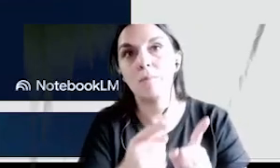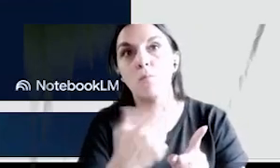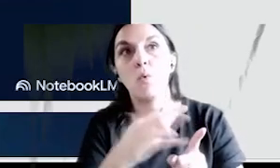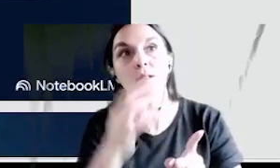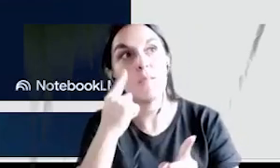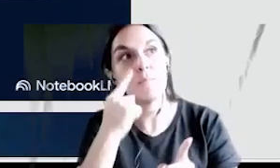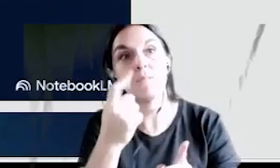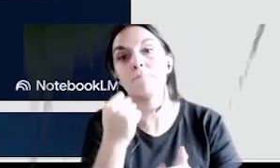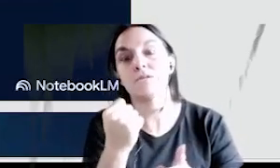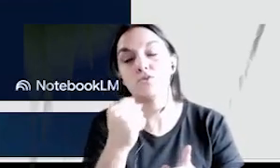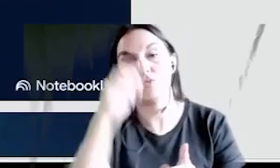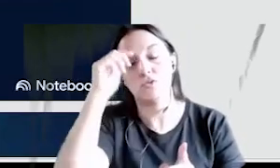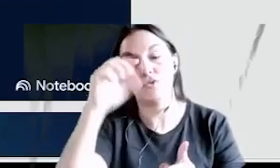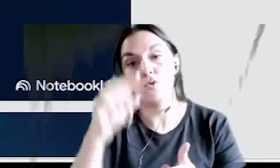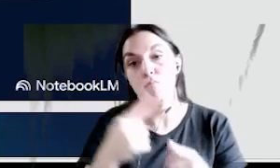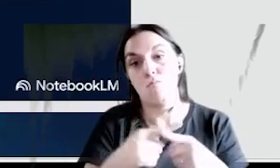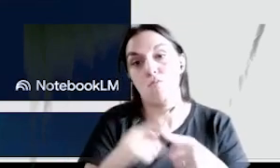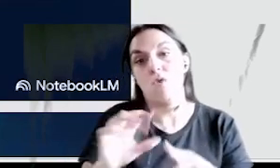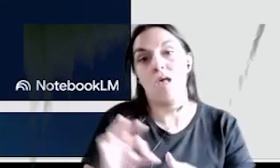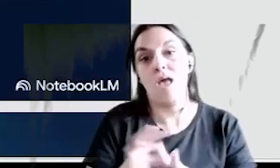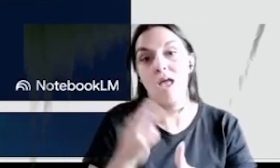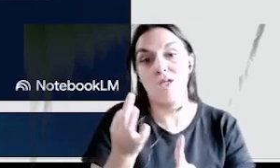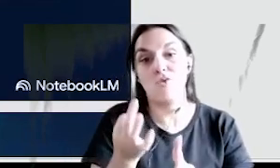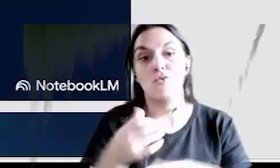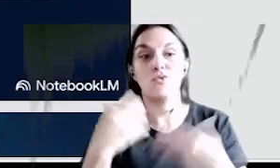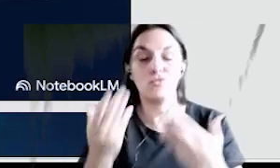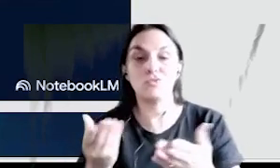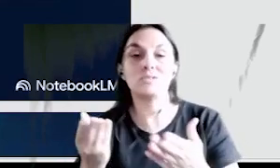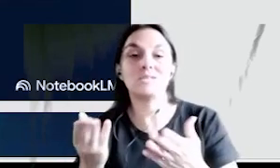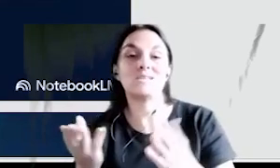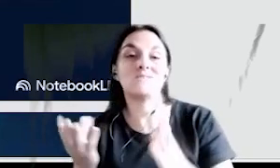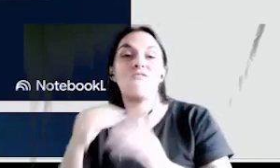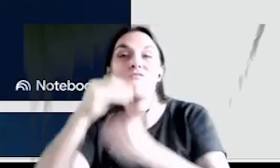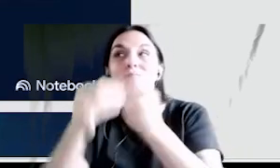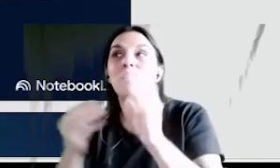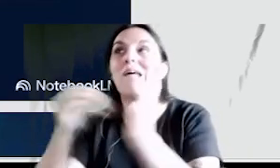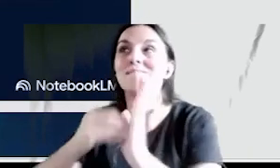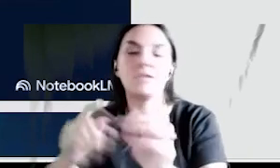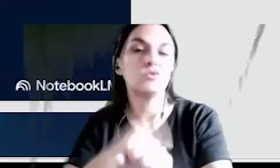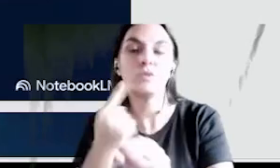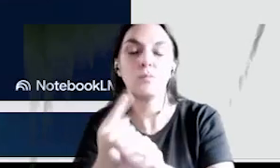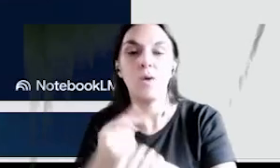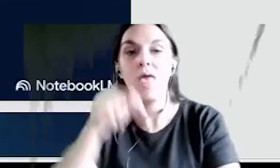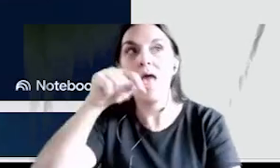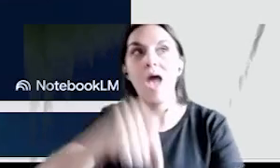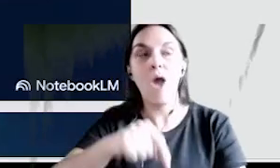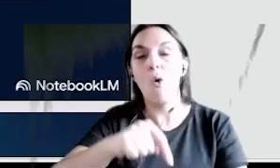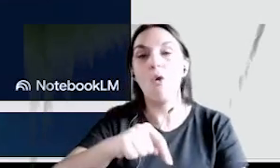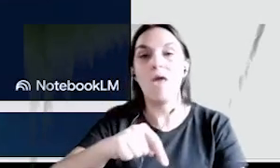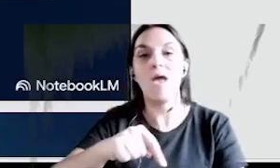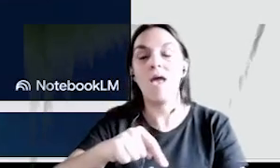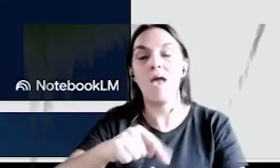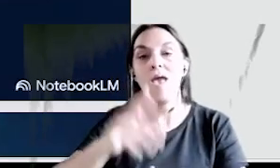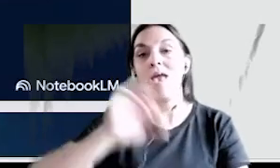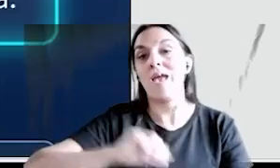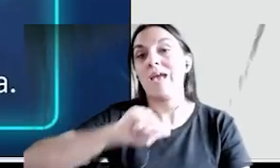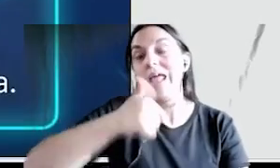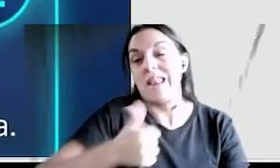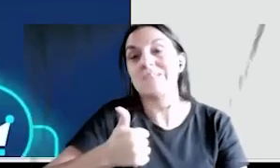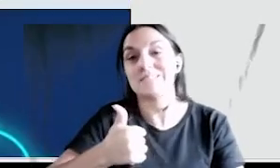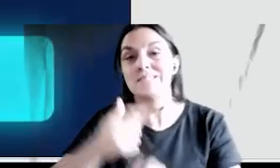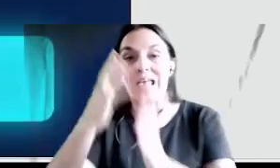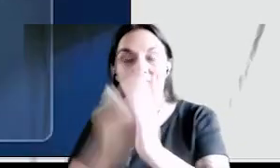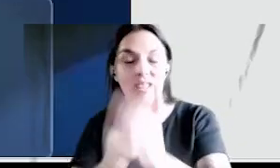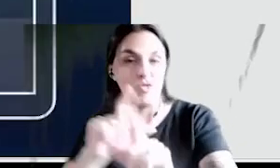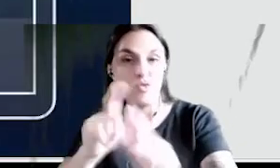Bueno, en un momento no podía estar dentro de la carga de familia. Hoy, como tiene un ingreso menor a la ganancia no imponible que acabamos